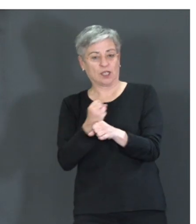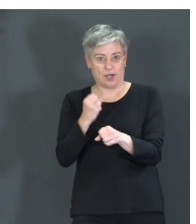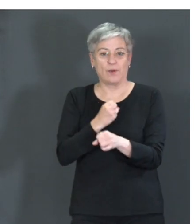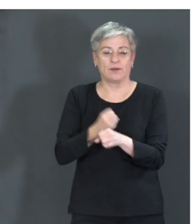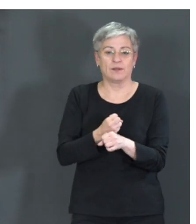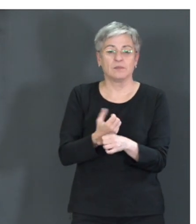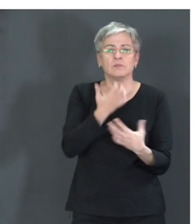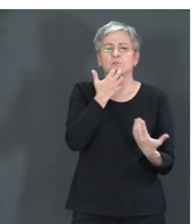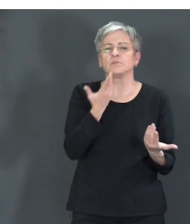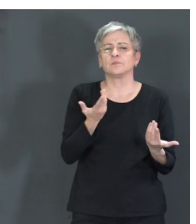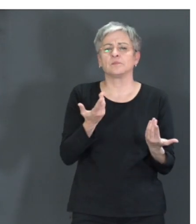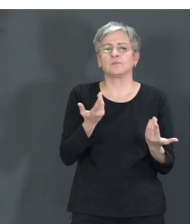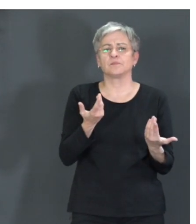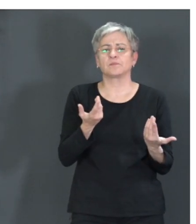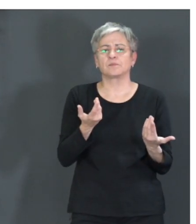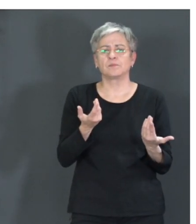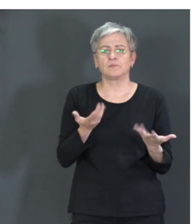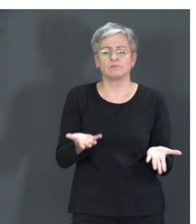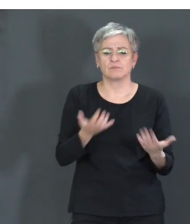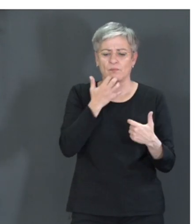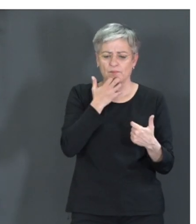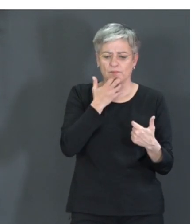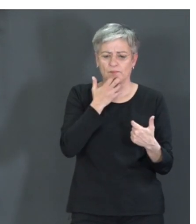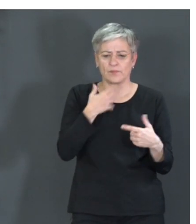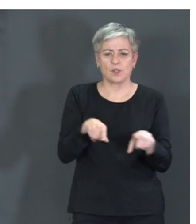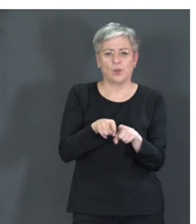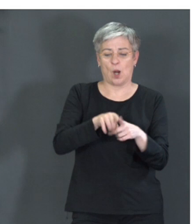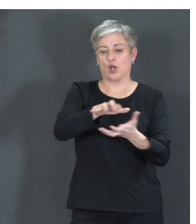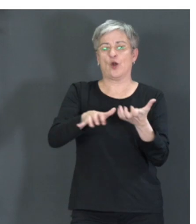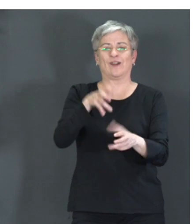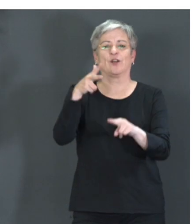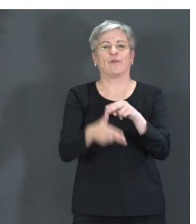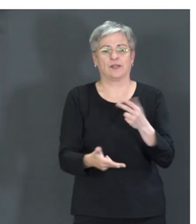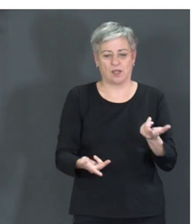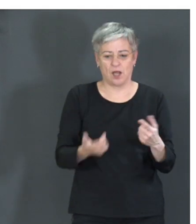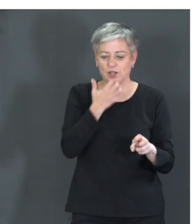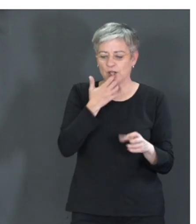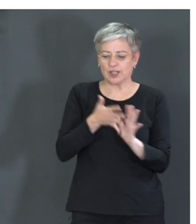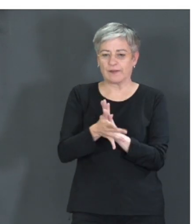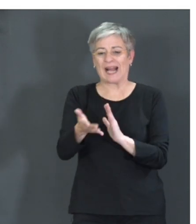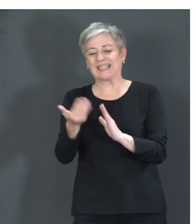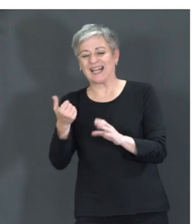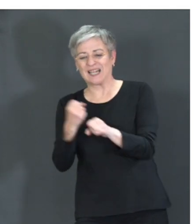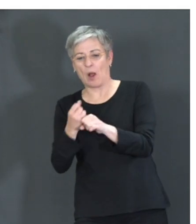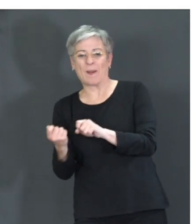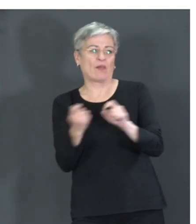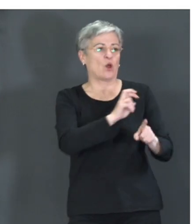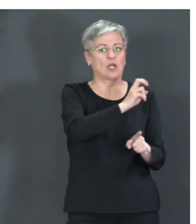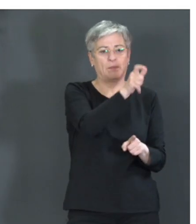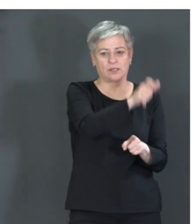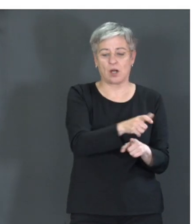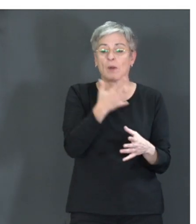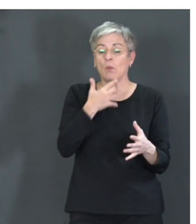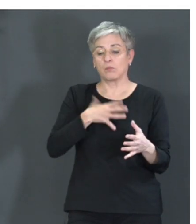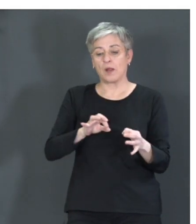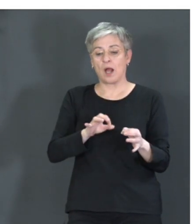lo que decíamos antes de evitar también el conflicto. O sea, no puedes sobrecargar a otras personas, ¿no? Pero sí que